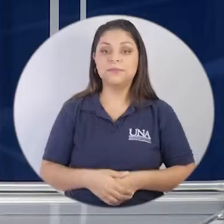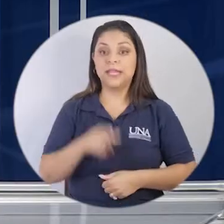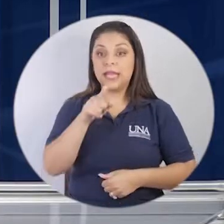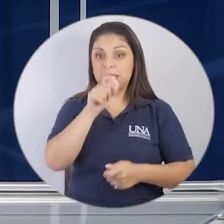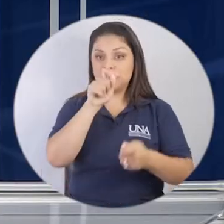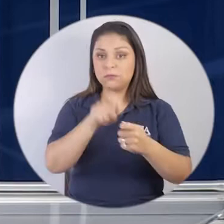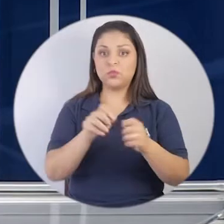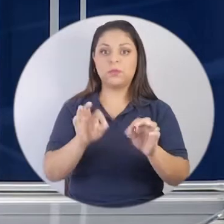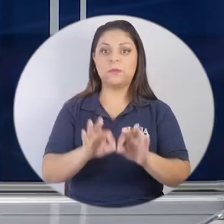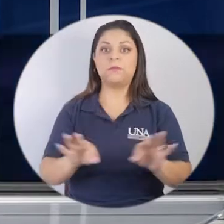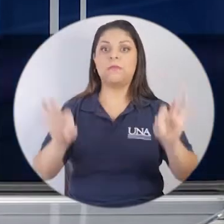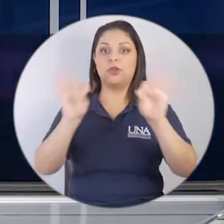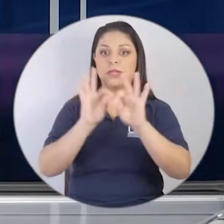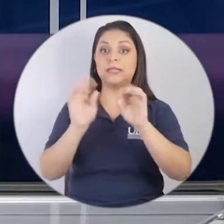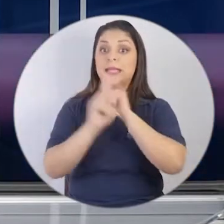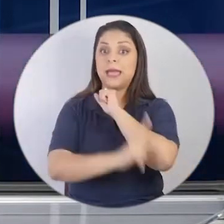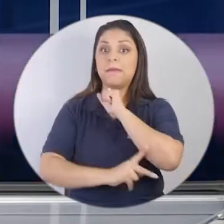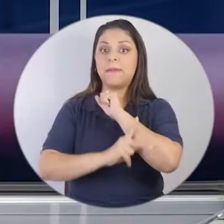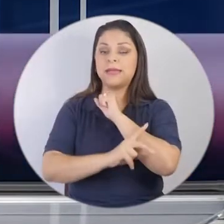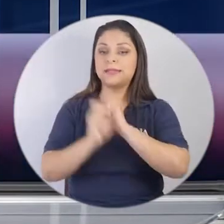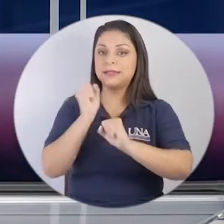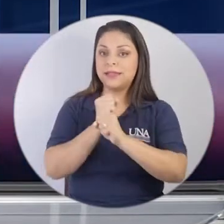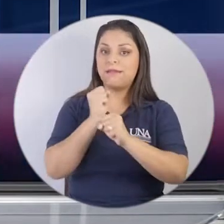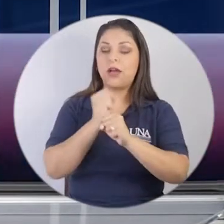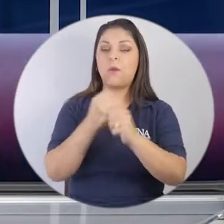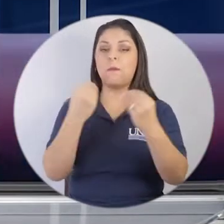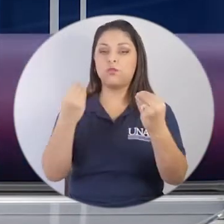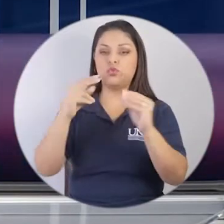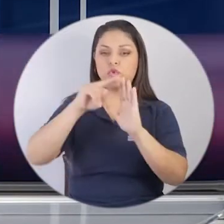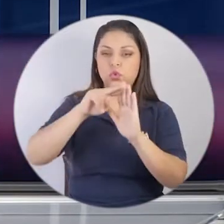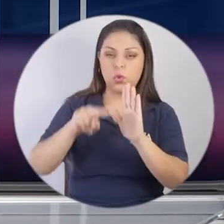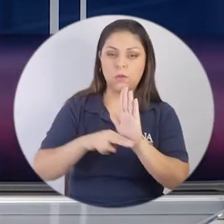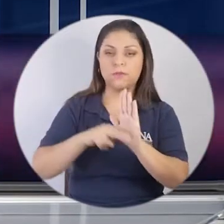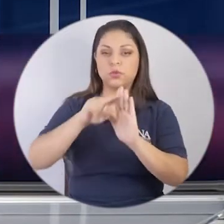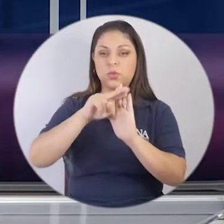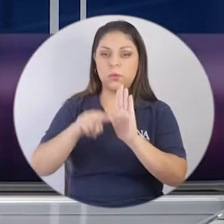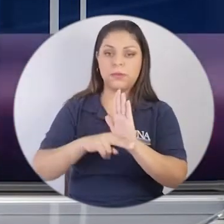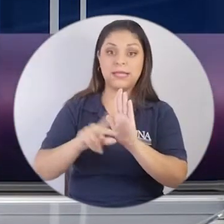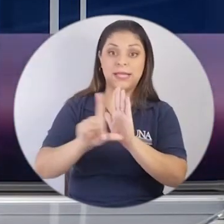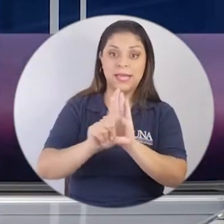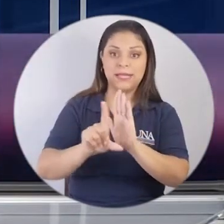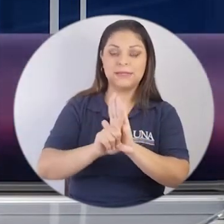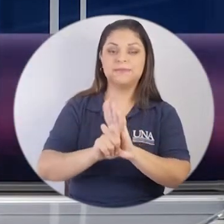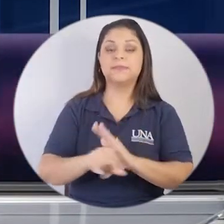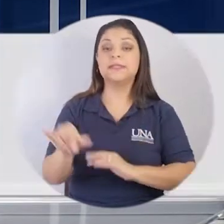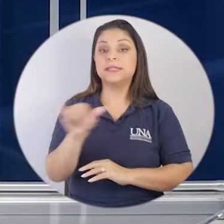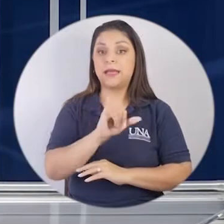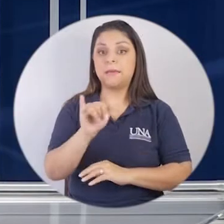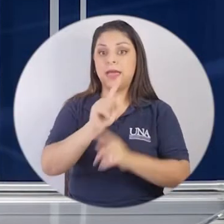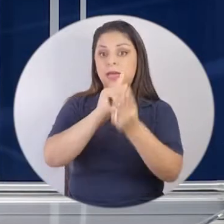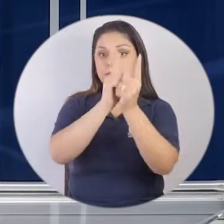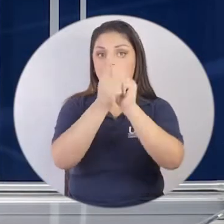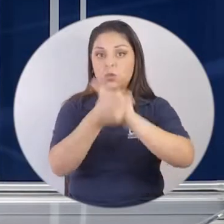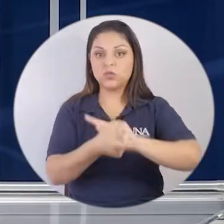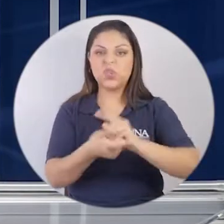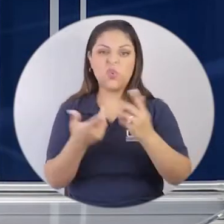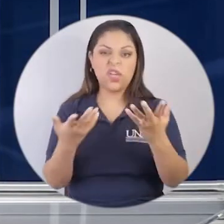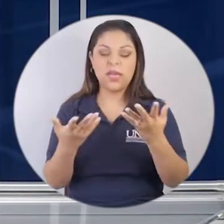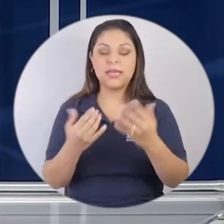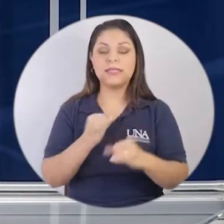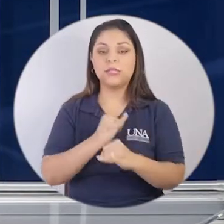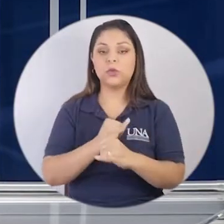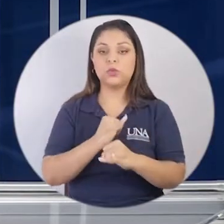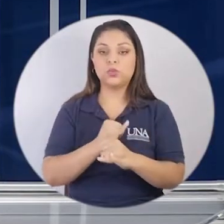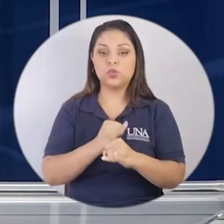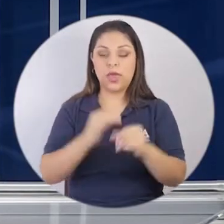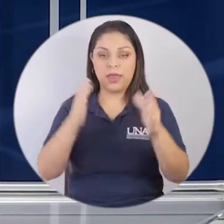es bien importante. O sea, el país ha trabajado mucho en el marco normativo, que también se ha traducido en, ¿verdad?, una